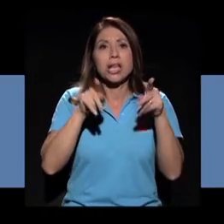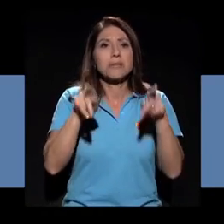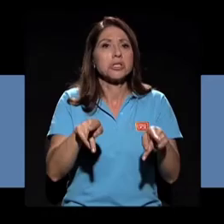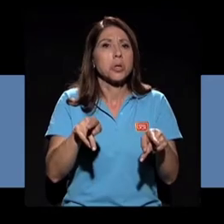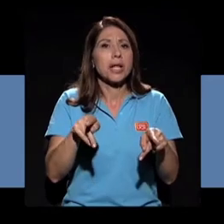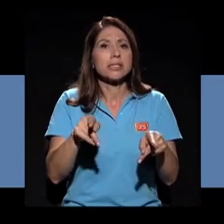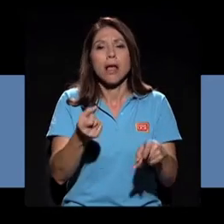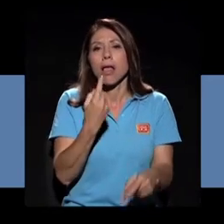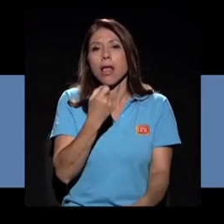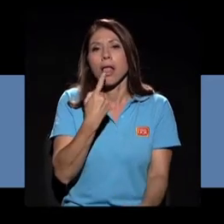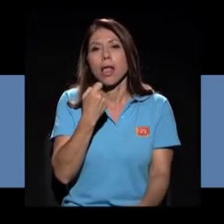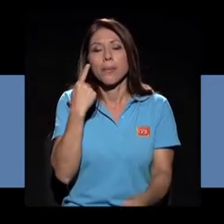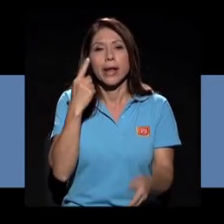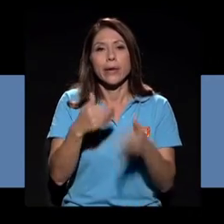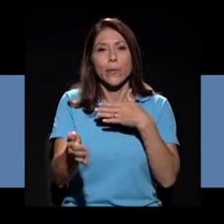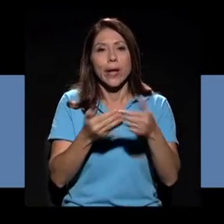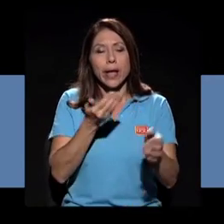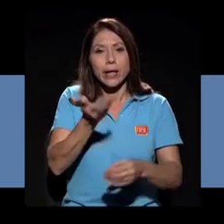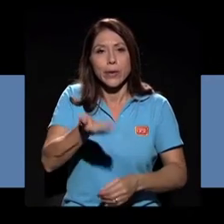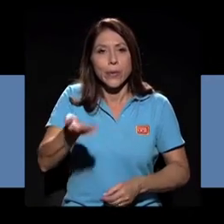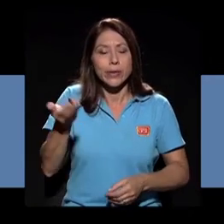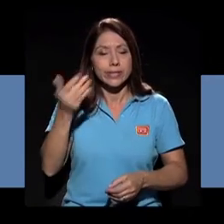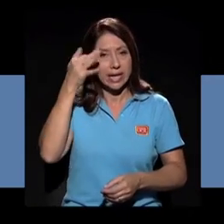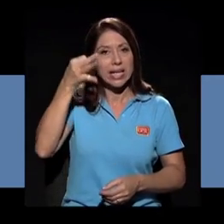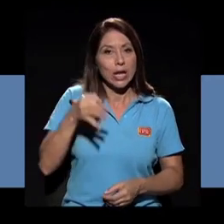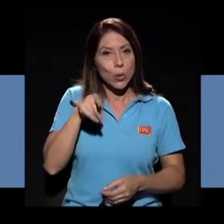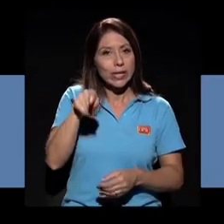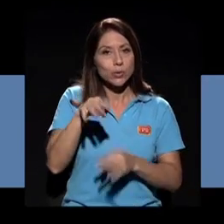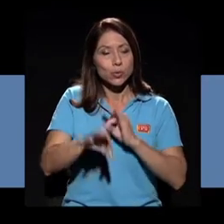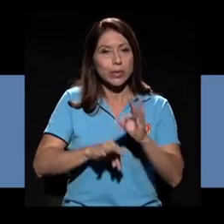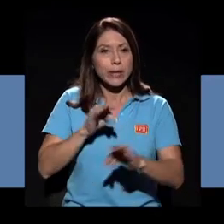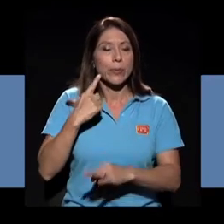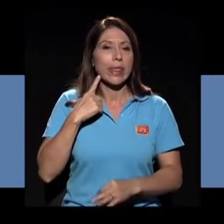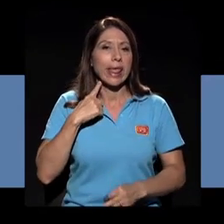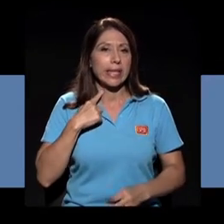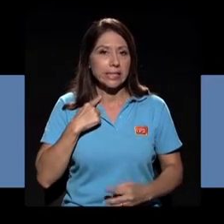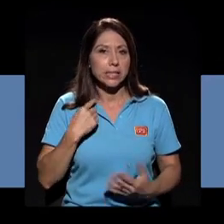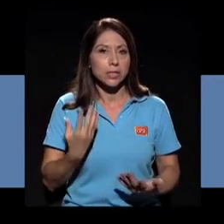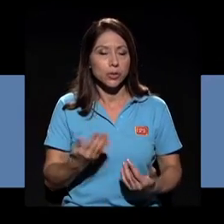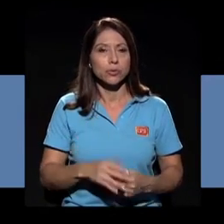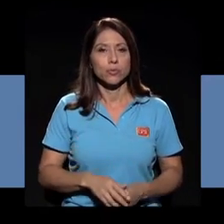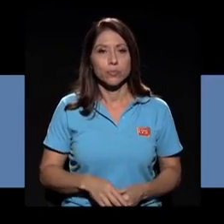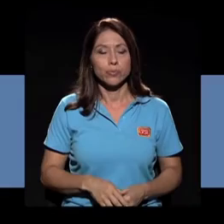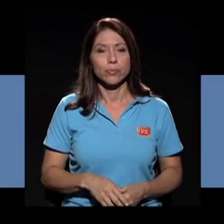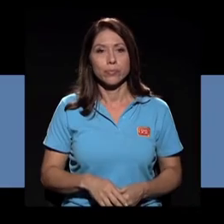para cualquier cosa. Entonces creo que ese es un tipo de adicción.